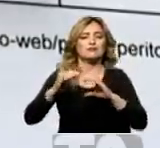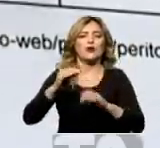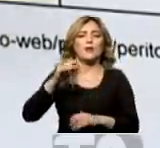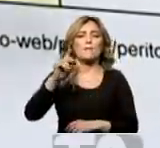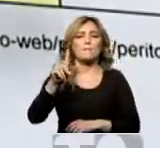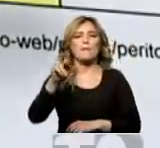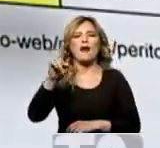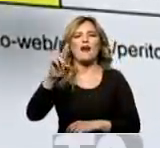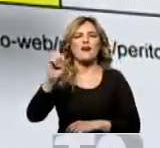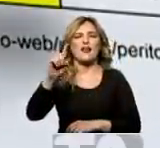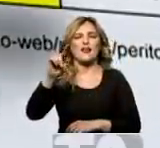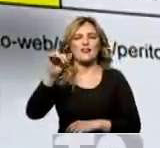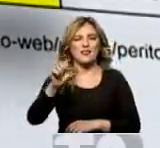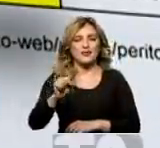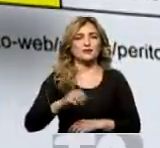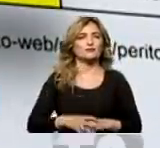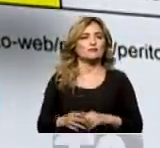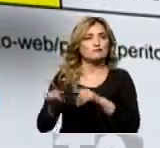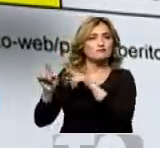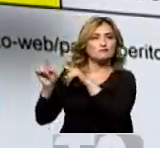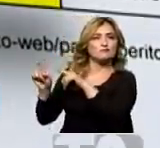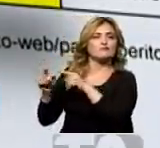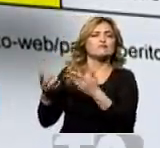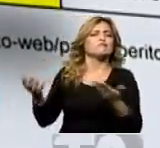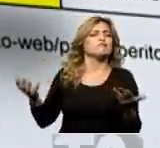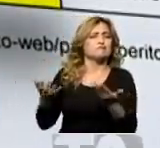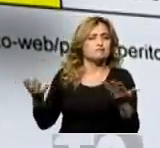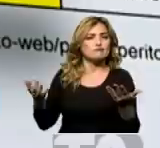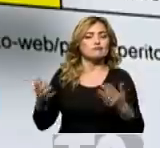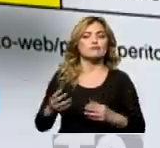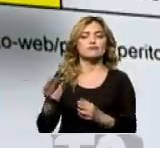Cristian Paredes, el sargento Milton Jaque,